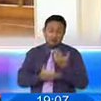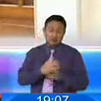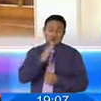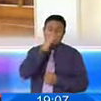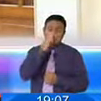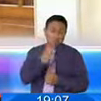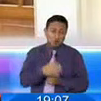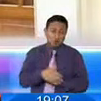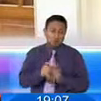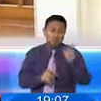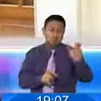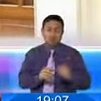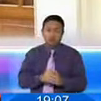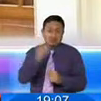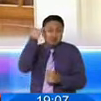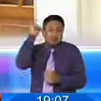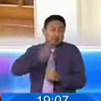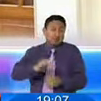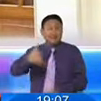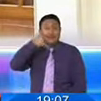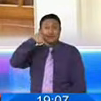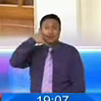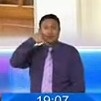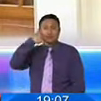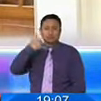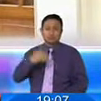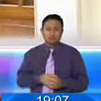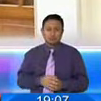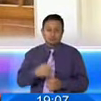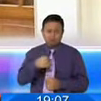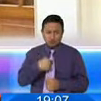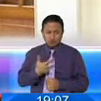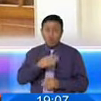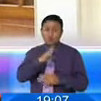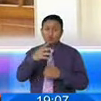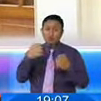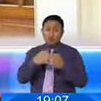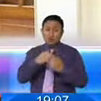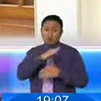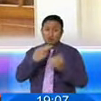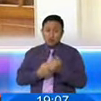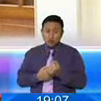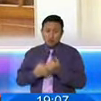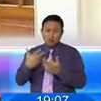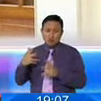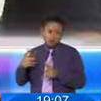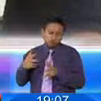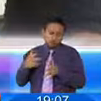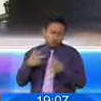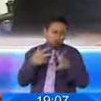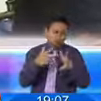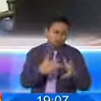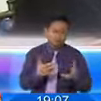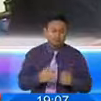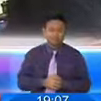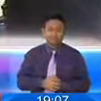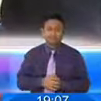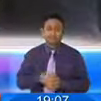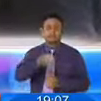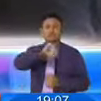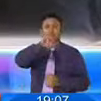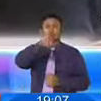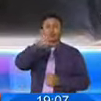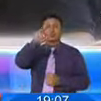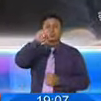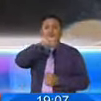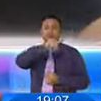gusto o de alguna persona que se le ocurrió hacer una llamada y que nos hace a nosotros movilizar todos los recursos del Estado y del municipio. Según Juan Zapata,